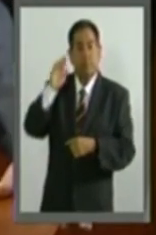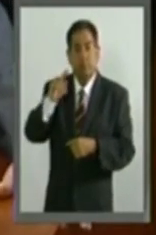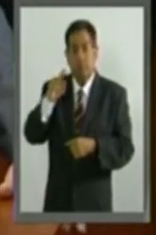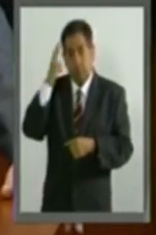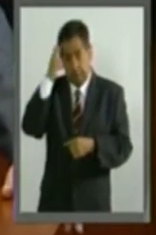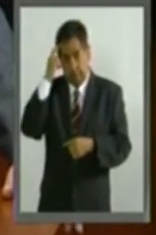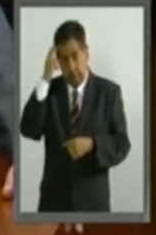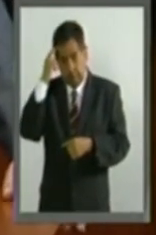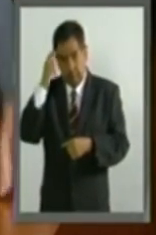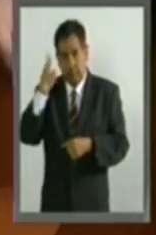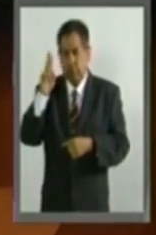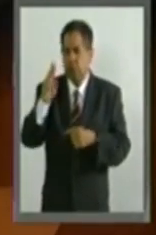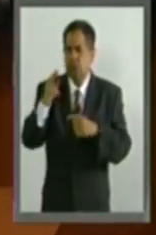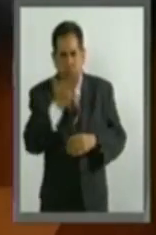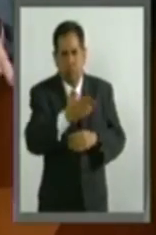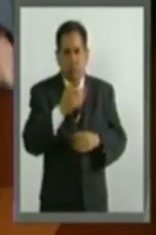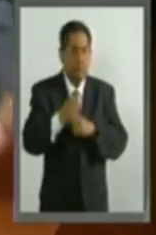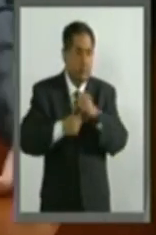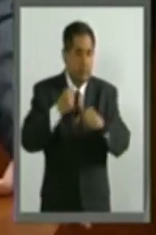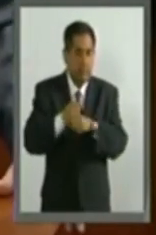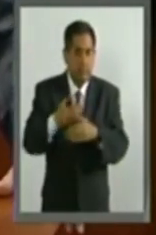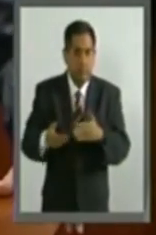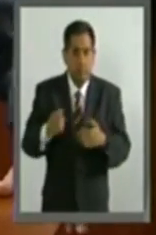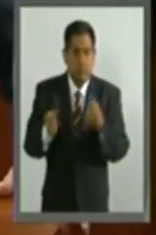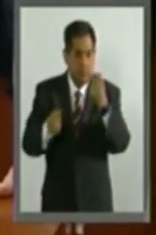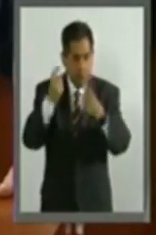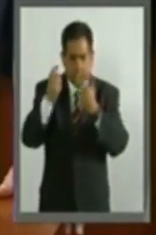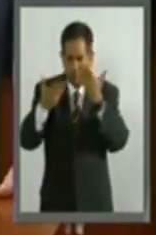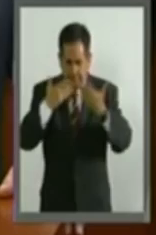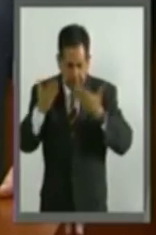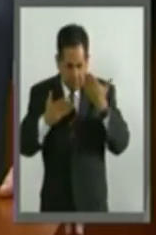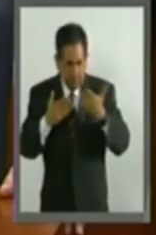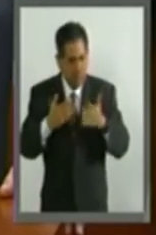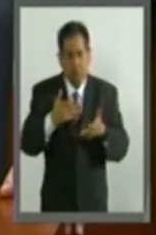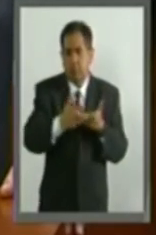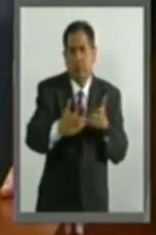don Porfirio sostenidas y sostenidas por algunos estudiosos,